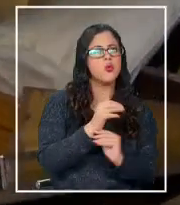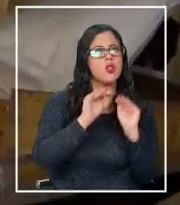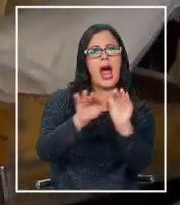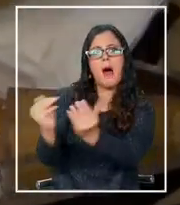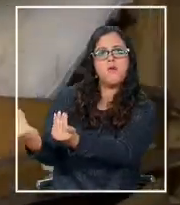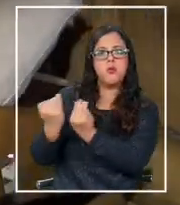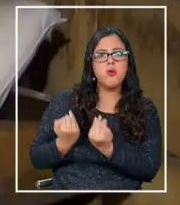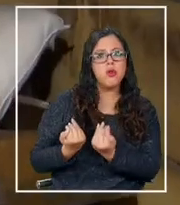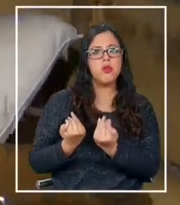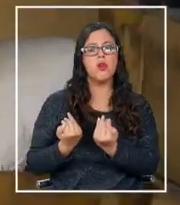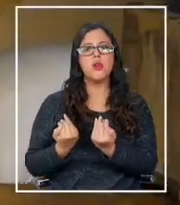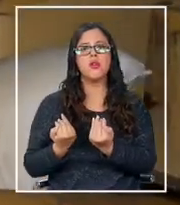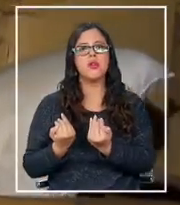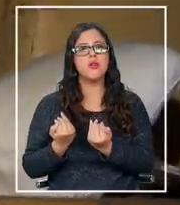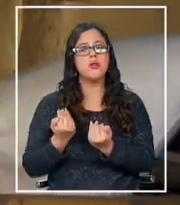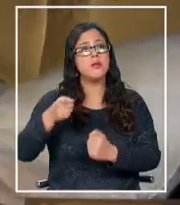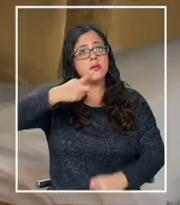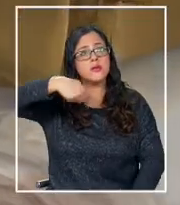problemas,